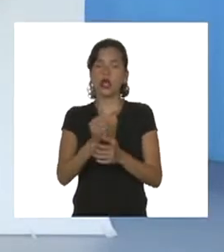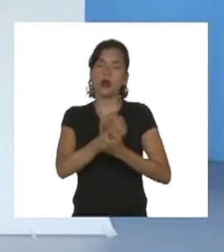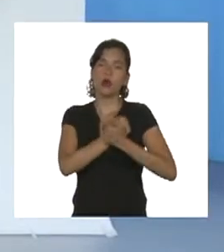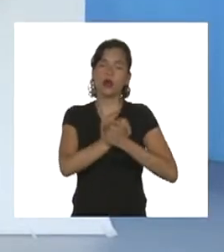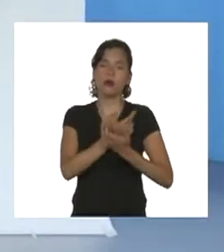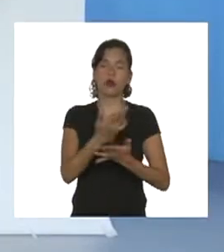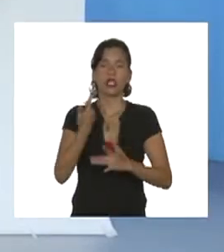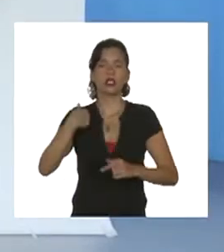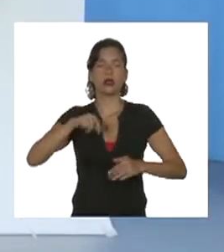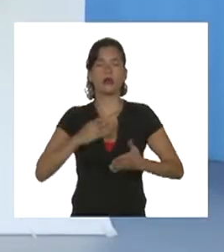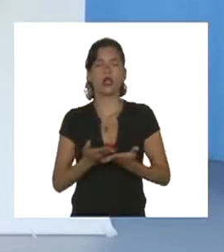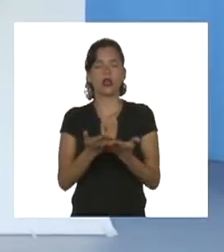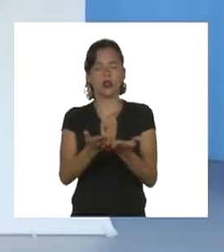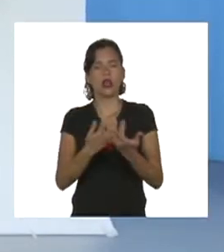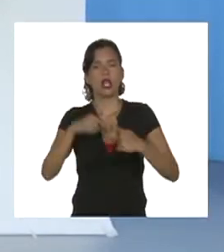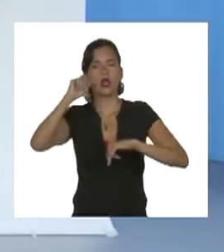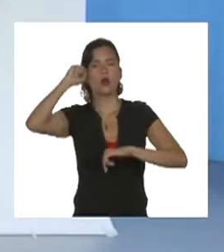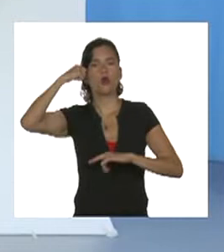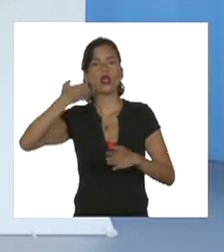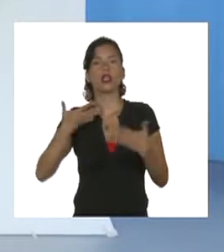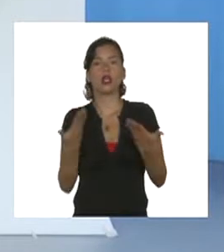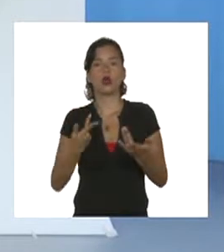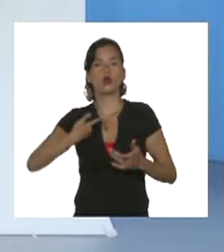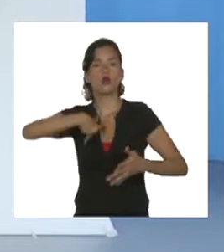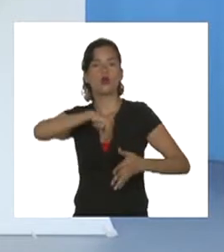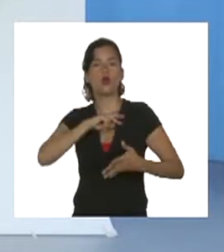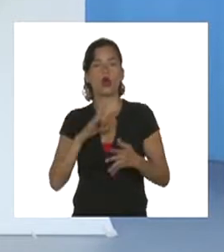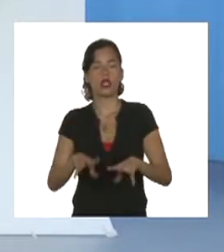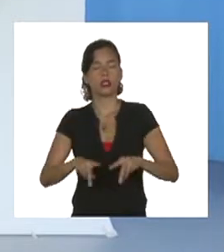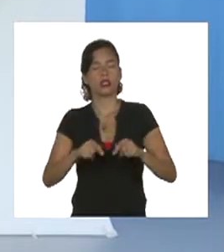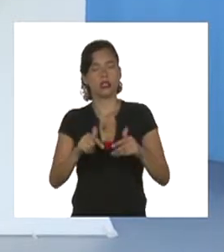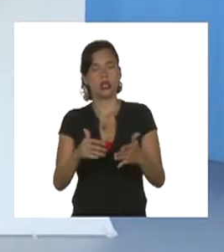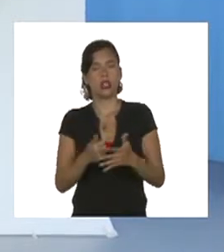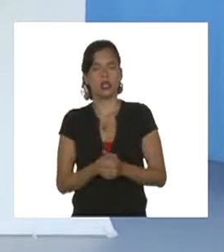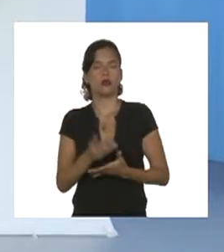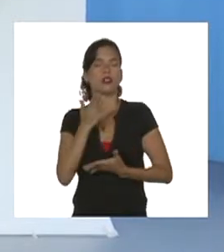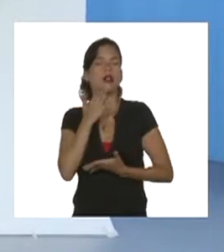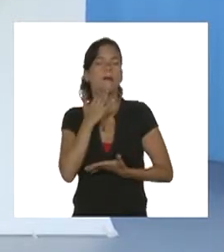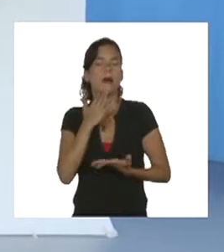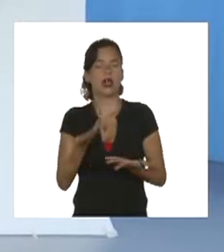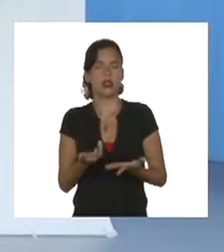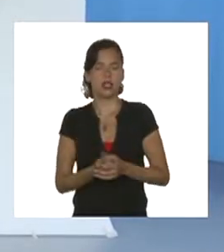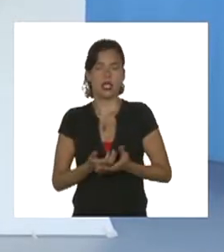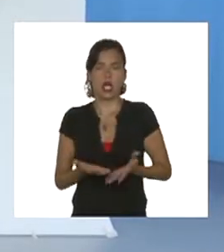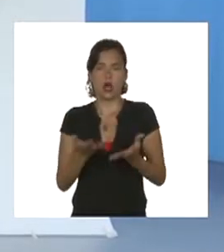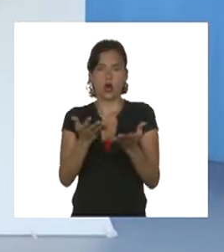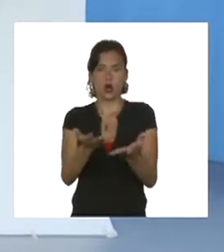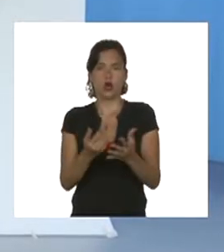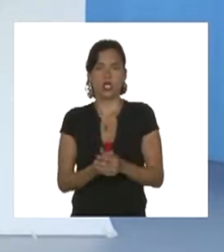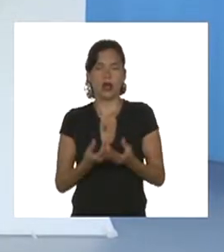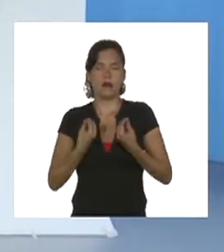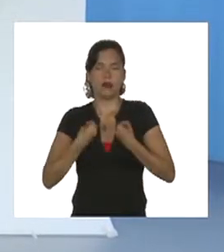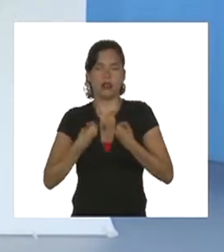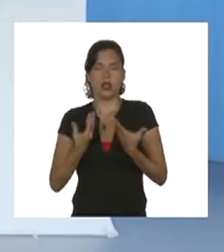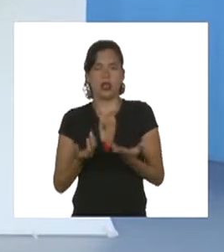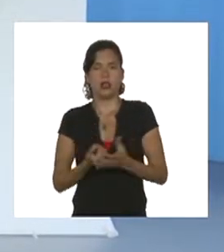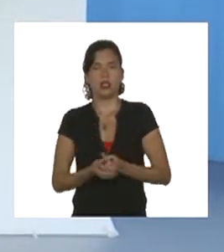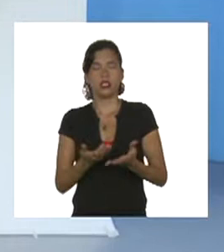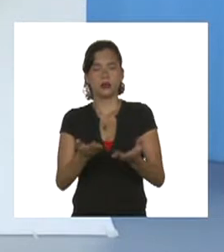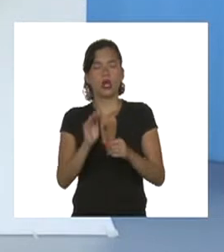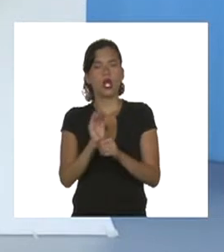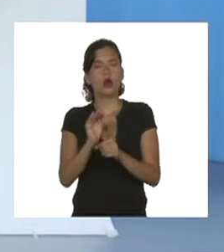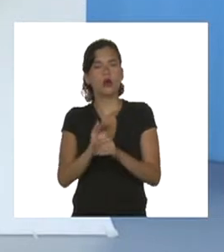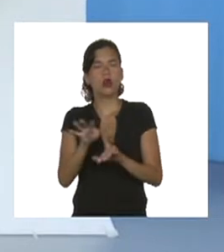que tenemos que darle. Recuerden que es nuestra tierra, como la palabra lo dice, es nuestra madre, ella nos provee de vida y debemos darle un